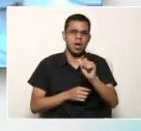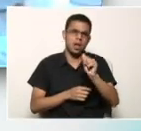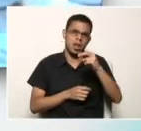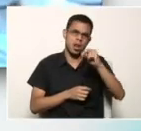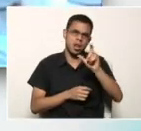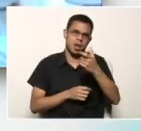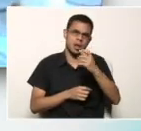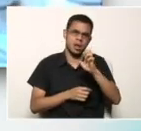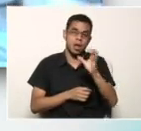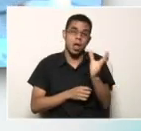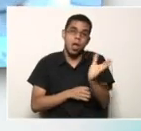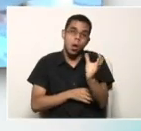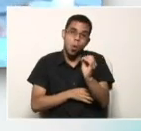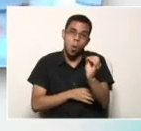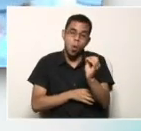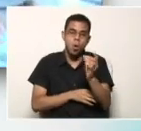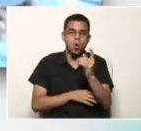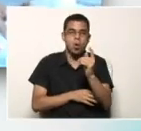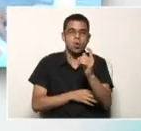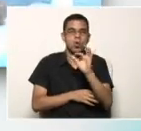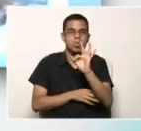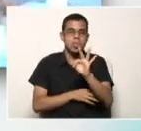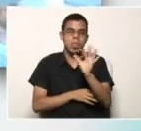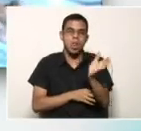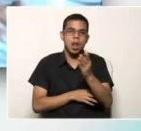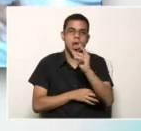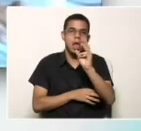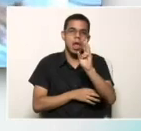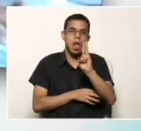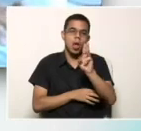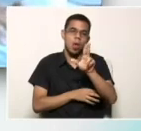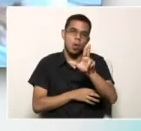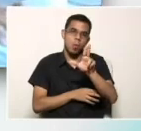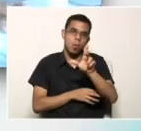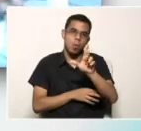¿Qué pasa entonces? Que nosotros debemos evitar, muchachos, en las conexiones eléctricas